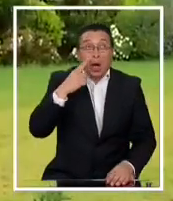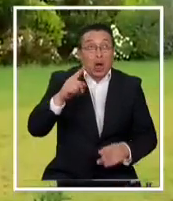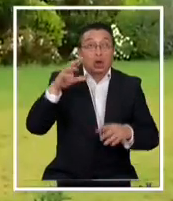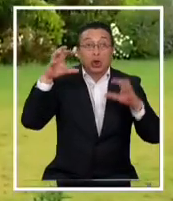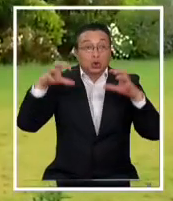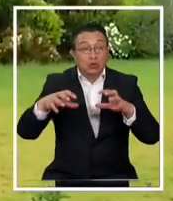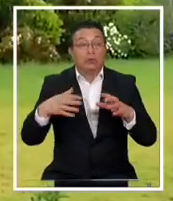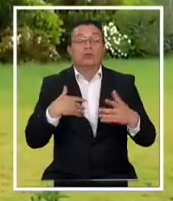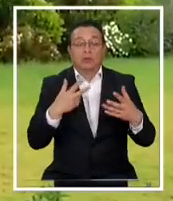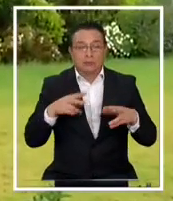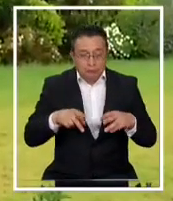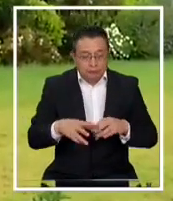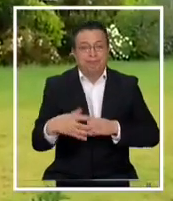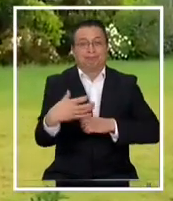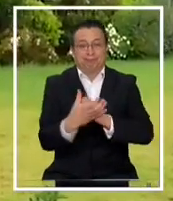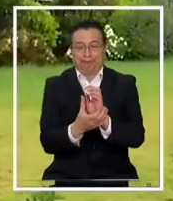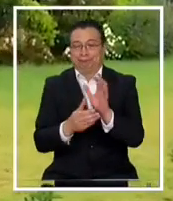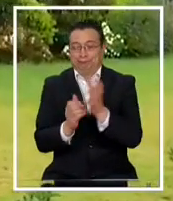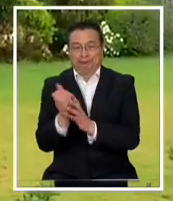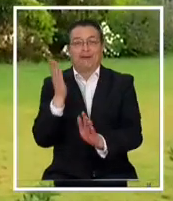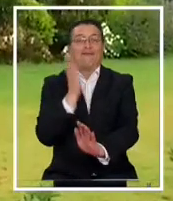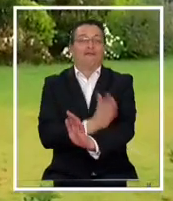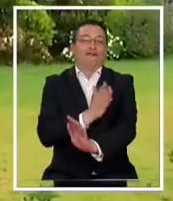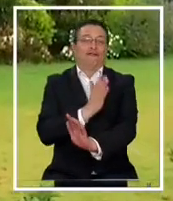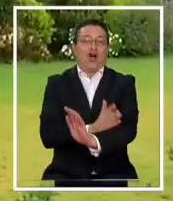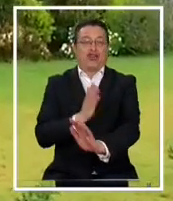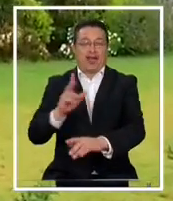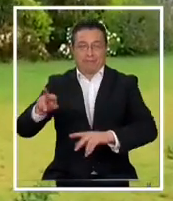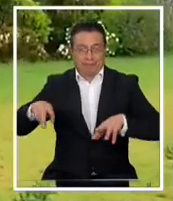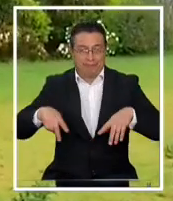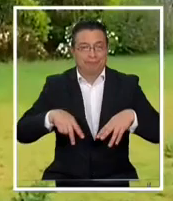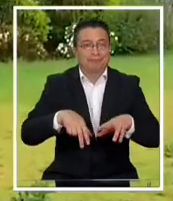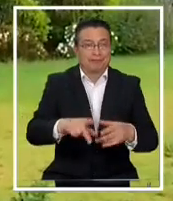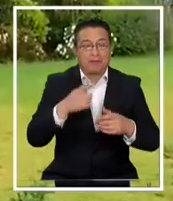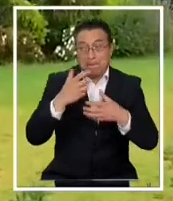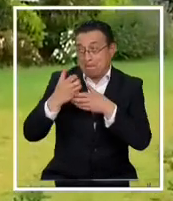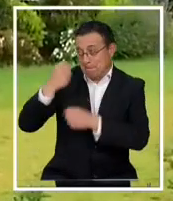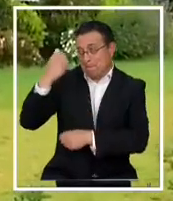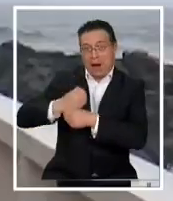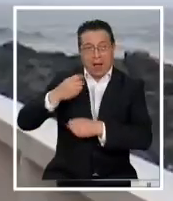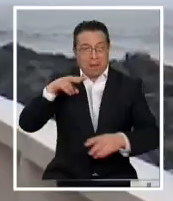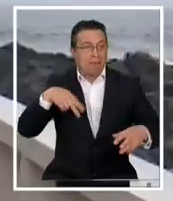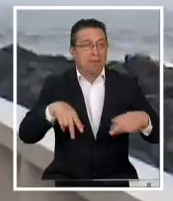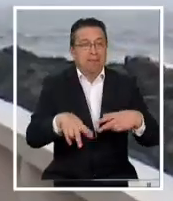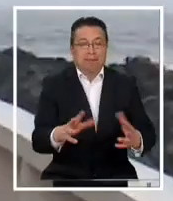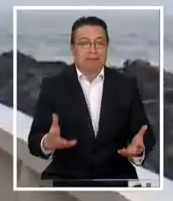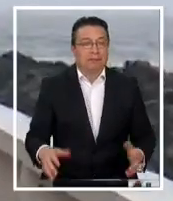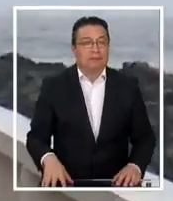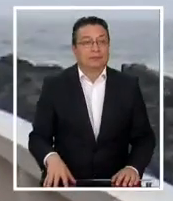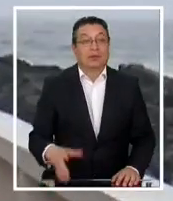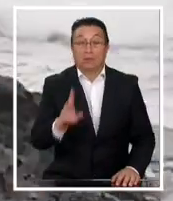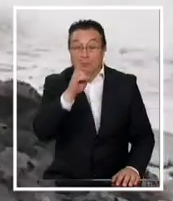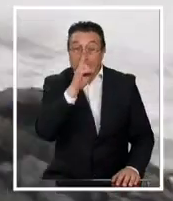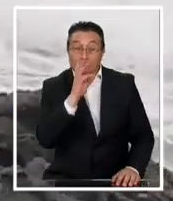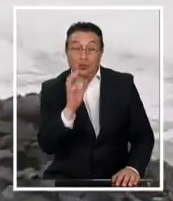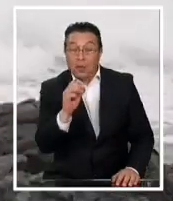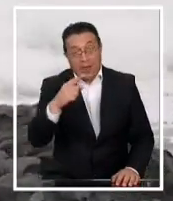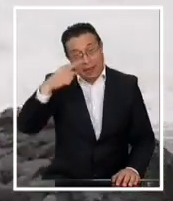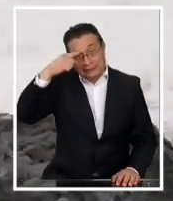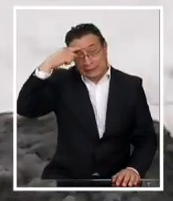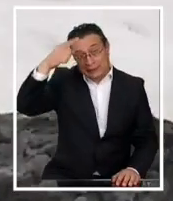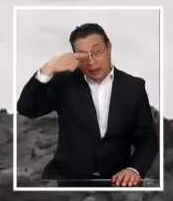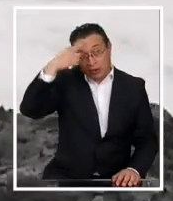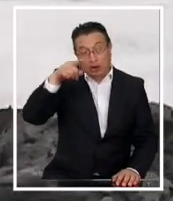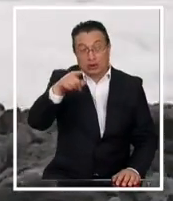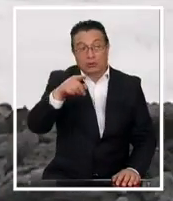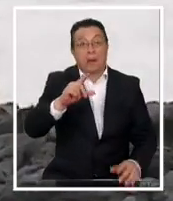el día para ponerse los zapatos, las botas, y usar los paraguas y todas estas cosas. Panorama similar se vivió en San Antonio,